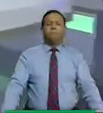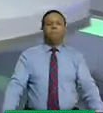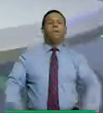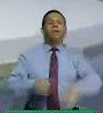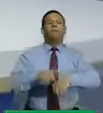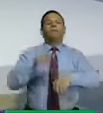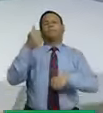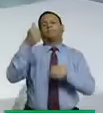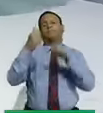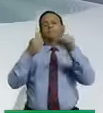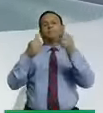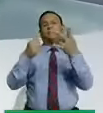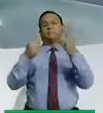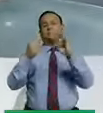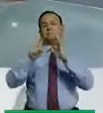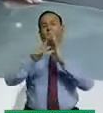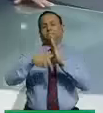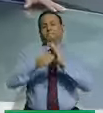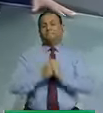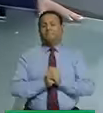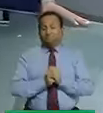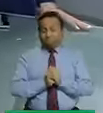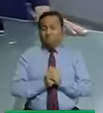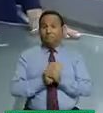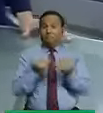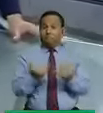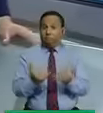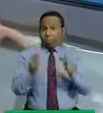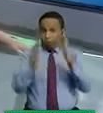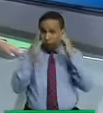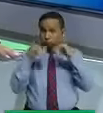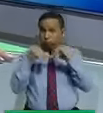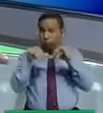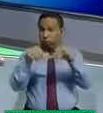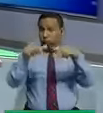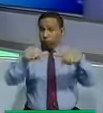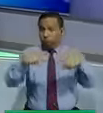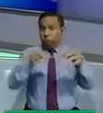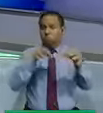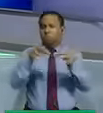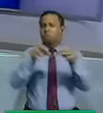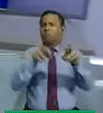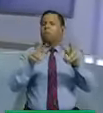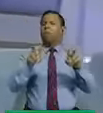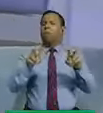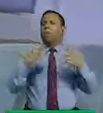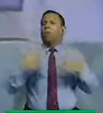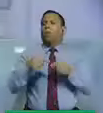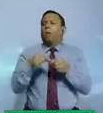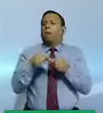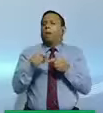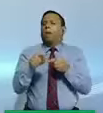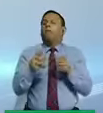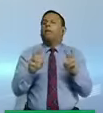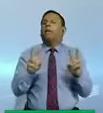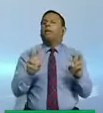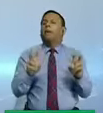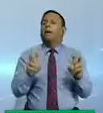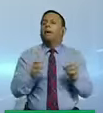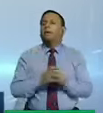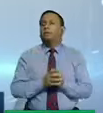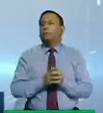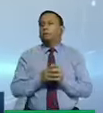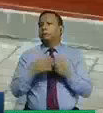22 horas con 17 minutos, amables televidentes, y permanezcan muy atentos porque en breve les contaremos que